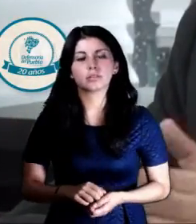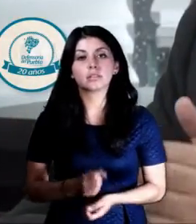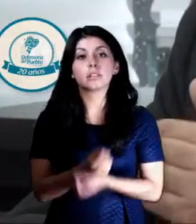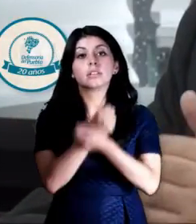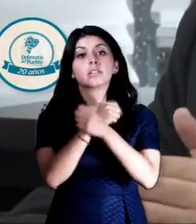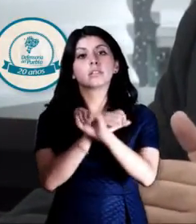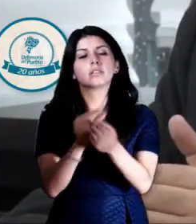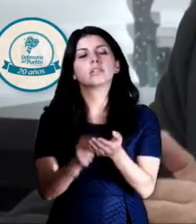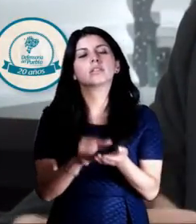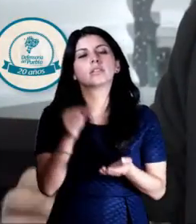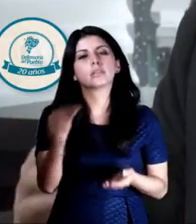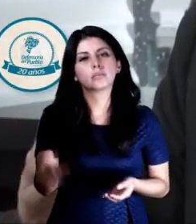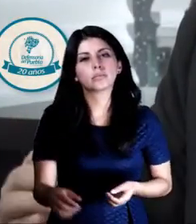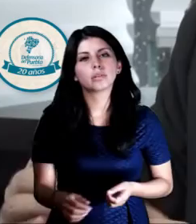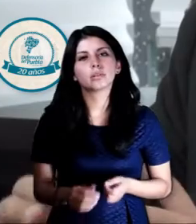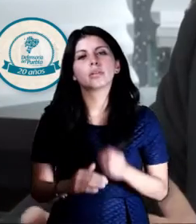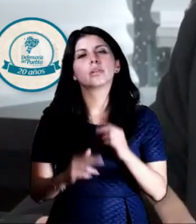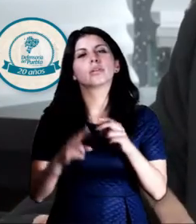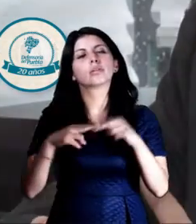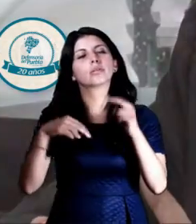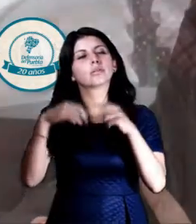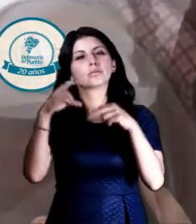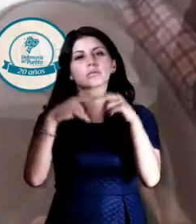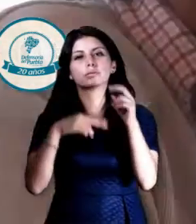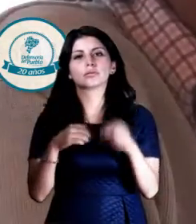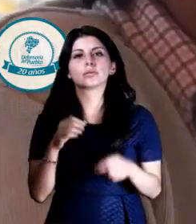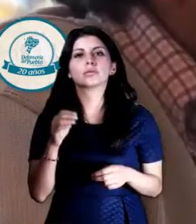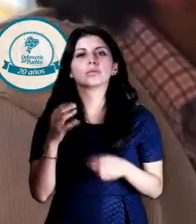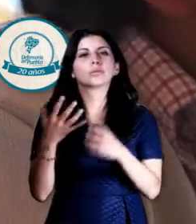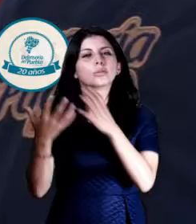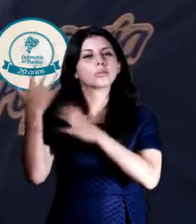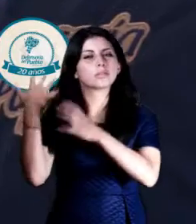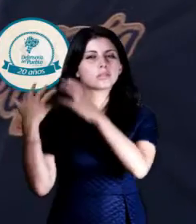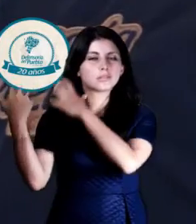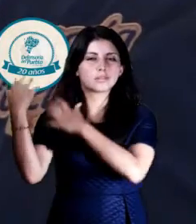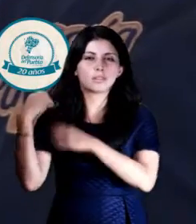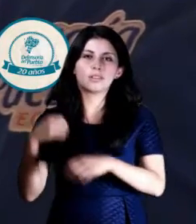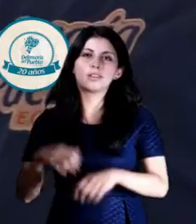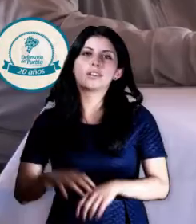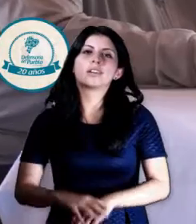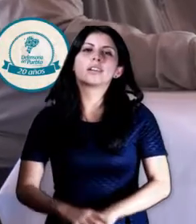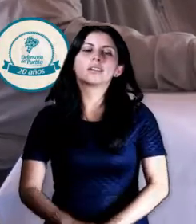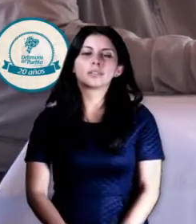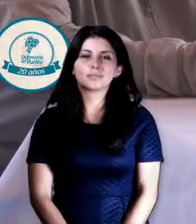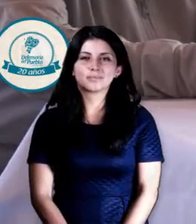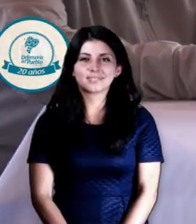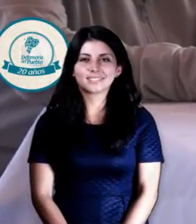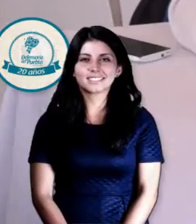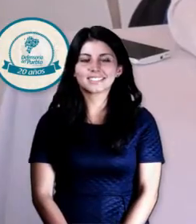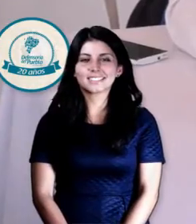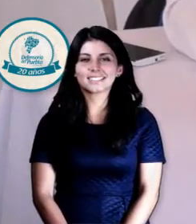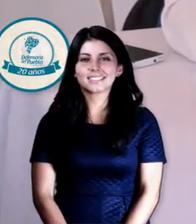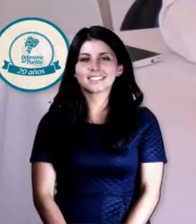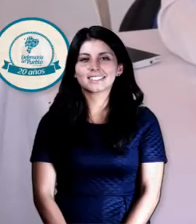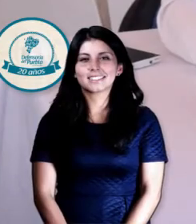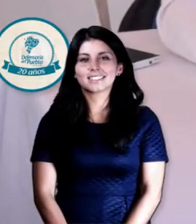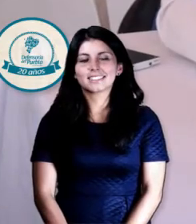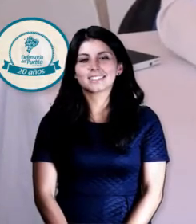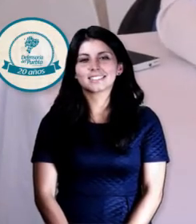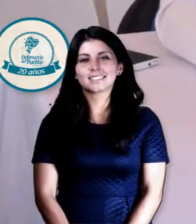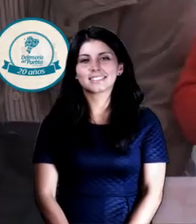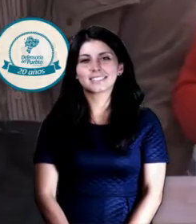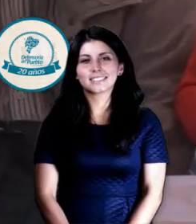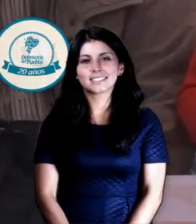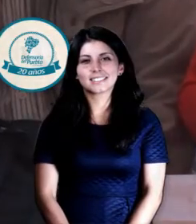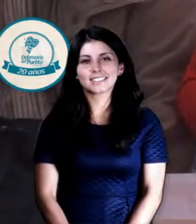vida es ser feliz y útil para los demás. Es convertirse de funcionario en servidor público y de